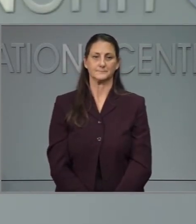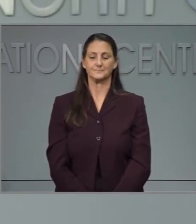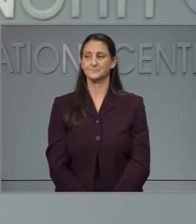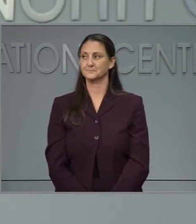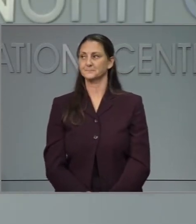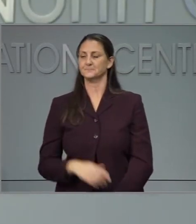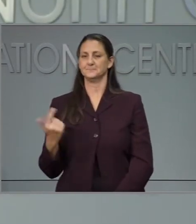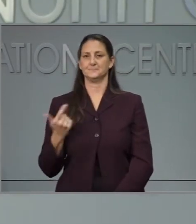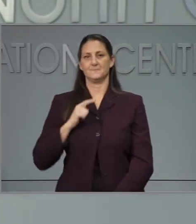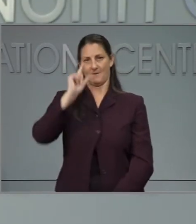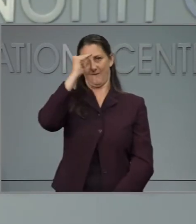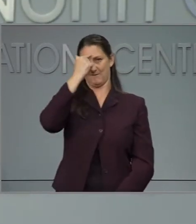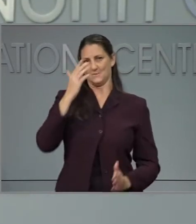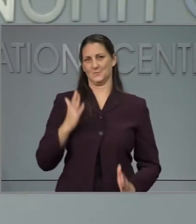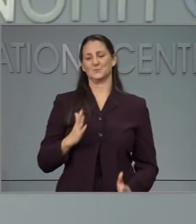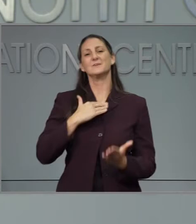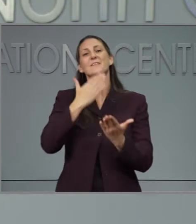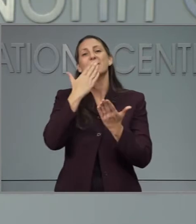Gracias. La siguiente, por favor.